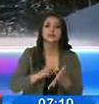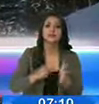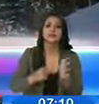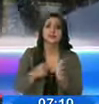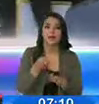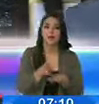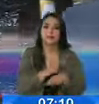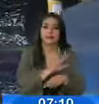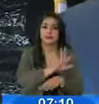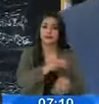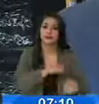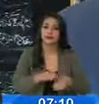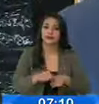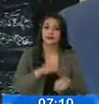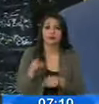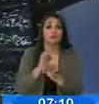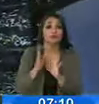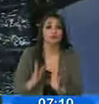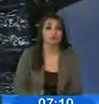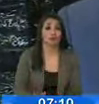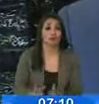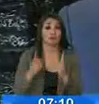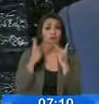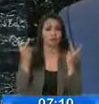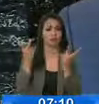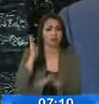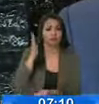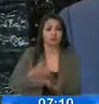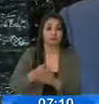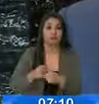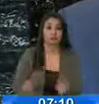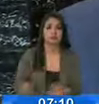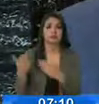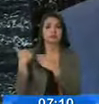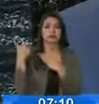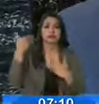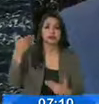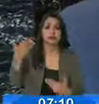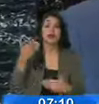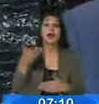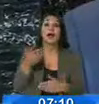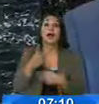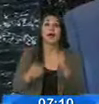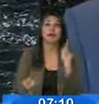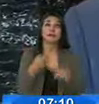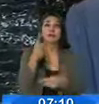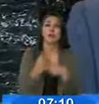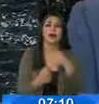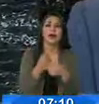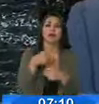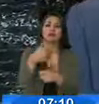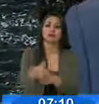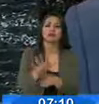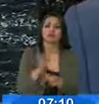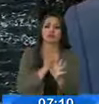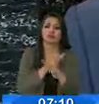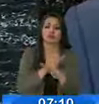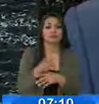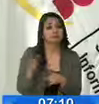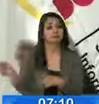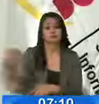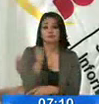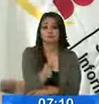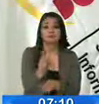Asamblea Nacional. Deja de ser funcionario, pero tiene responsabilidades políticas hasta un año después del cumplimiento de sus funciones, por lo tanto tendrá que